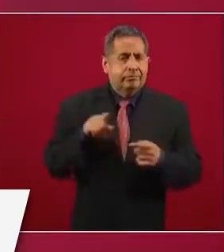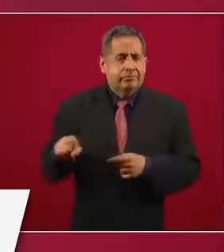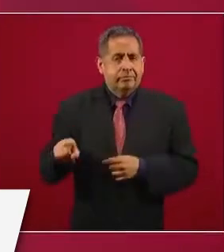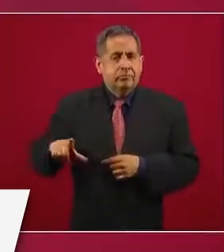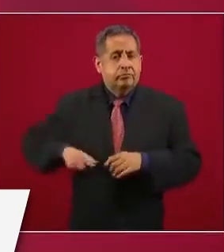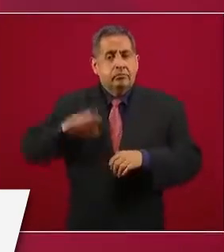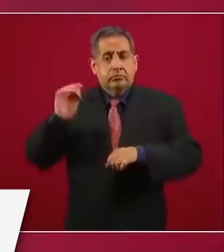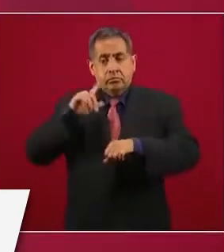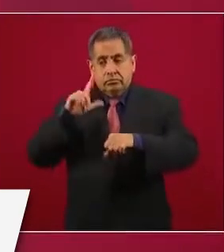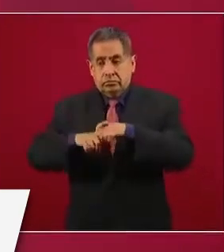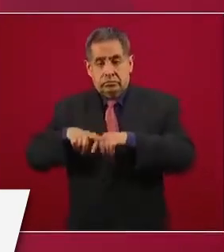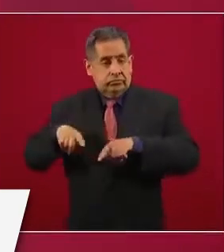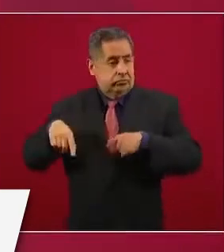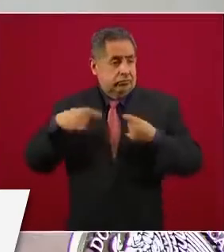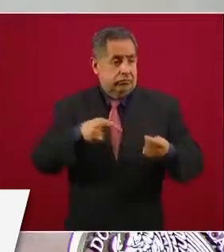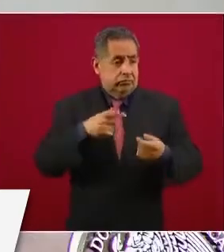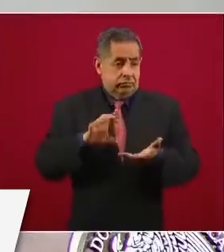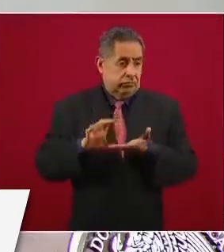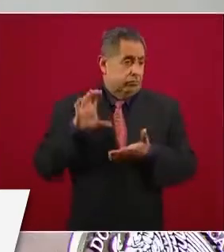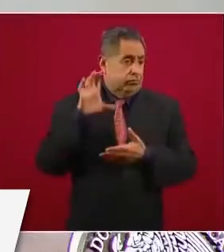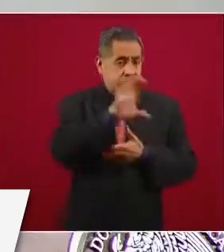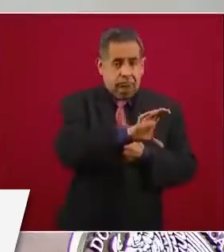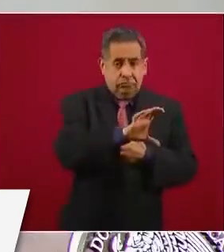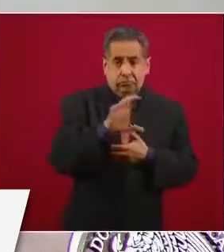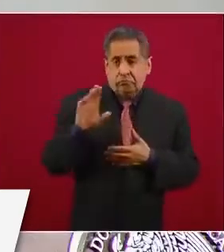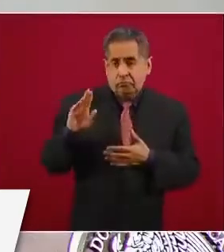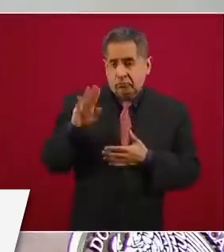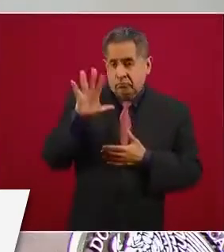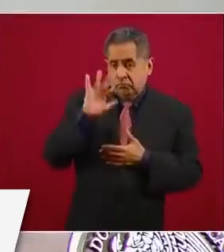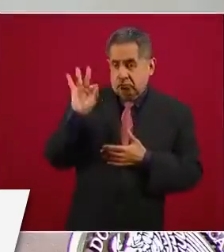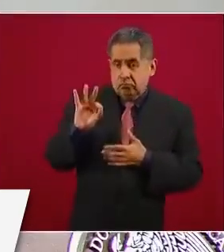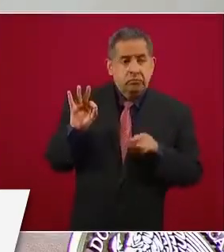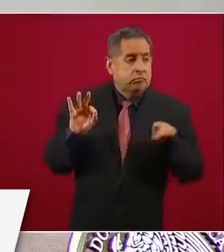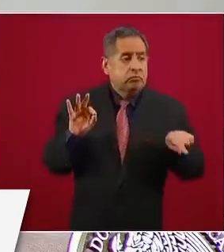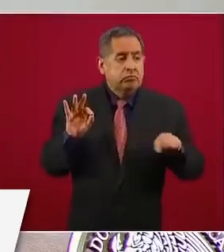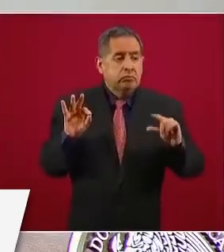el gobierno federal a través de la Secretaría de Hacienda,